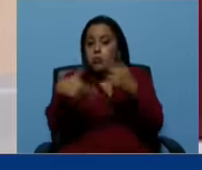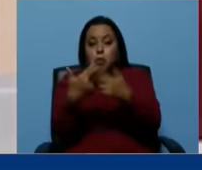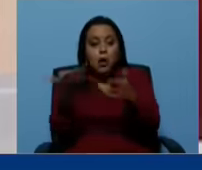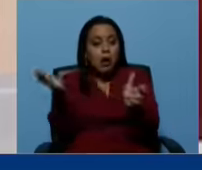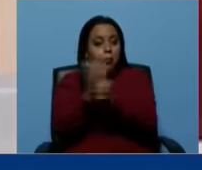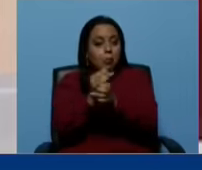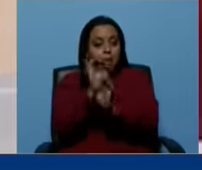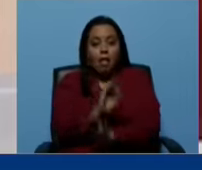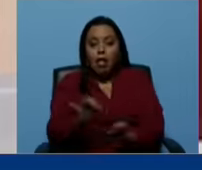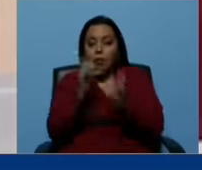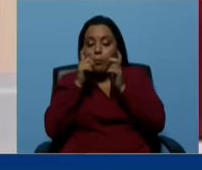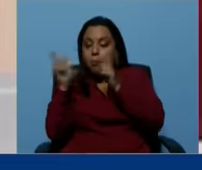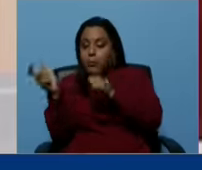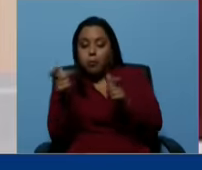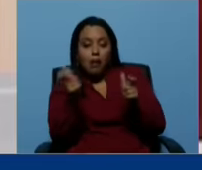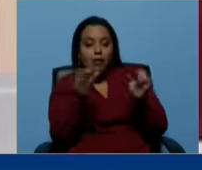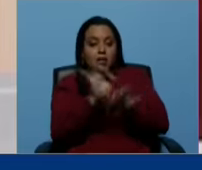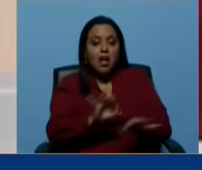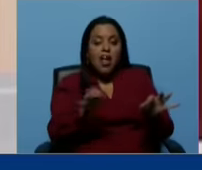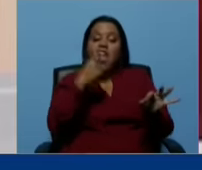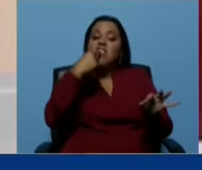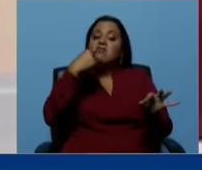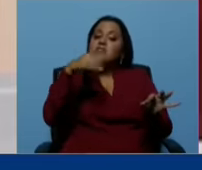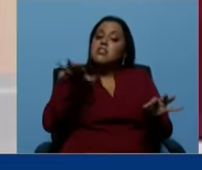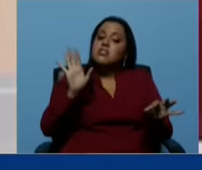apareció. Dicen que lo lanzaron